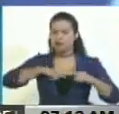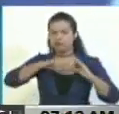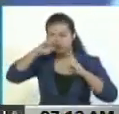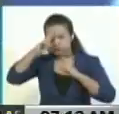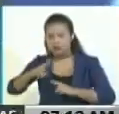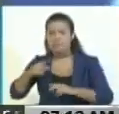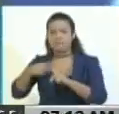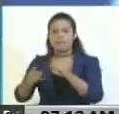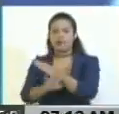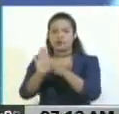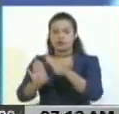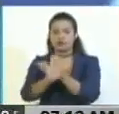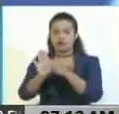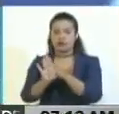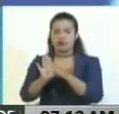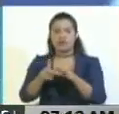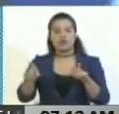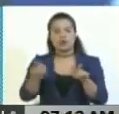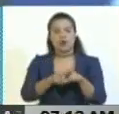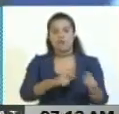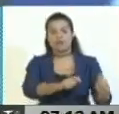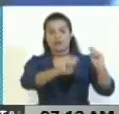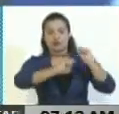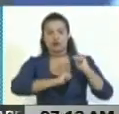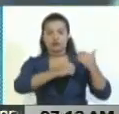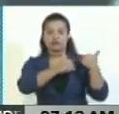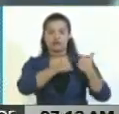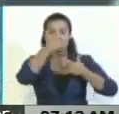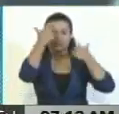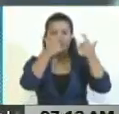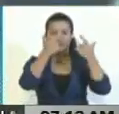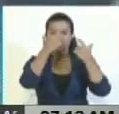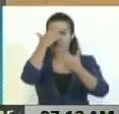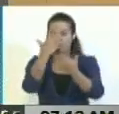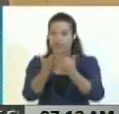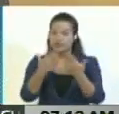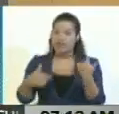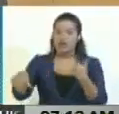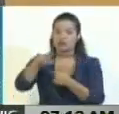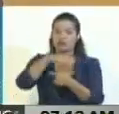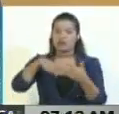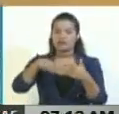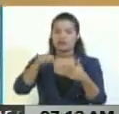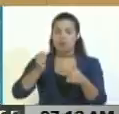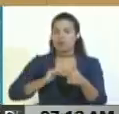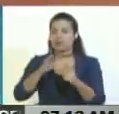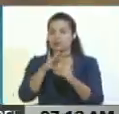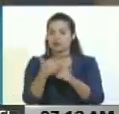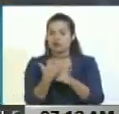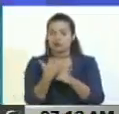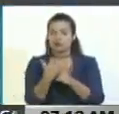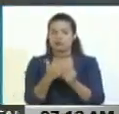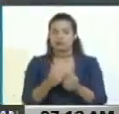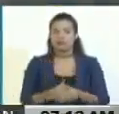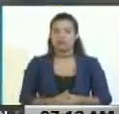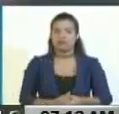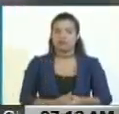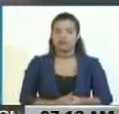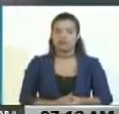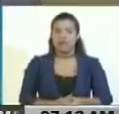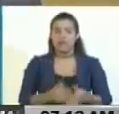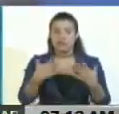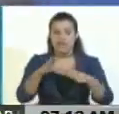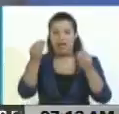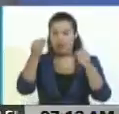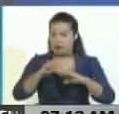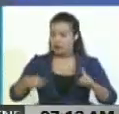reconocimiento y protección, tal como me lo encomendó nuestro comandante eterno, frente a esta y cualquier otra conspiración antinacional. He